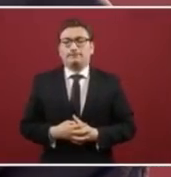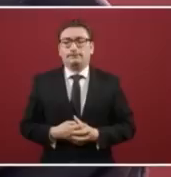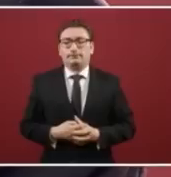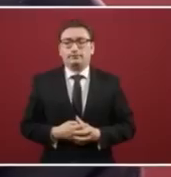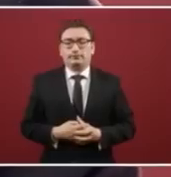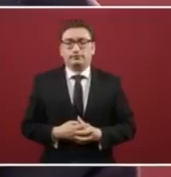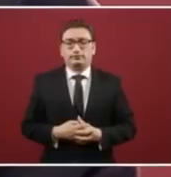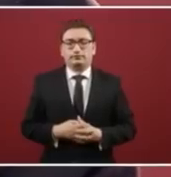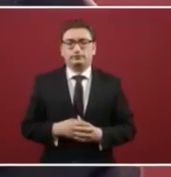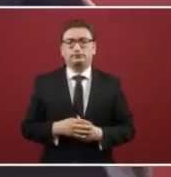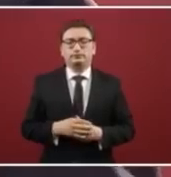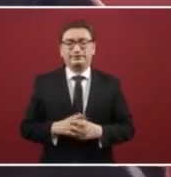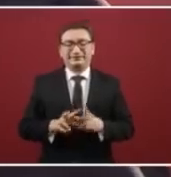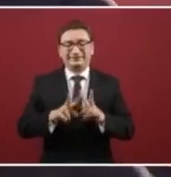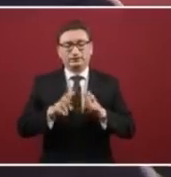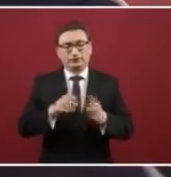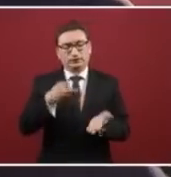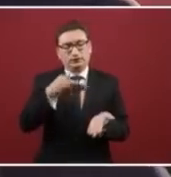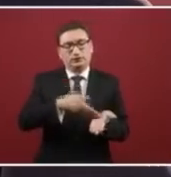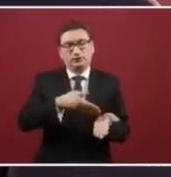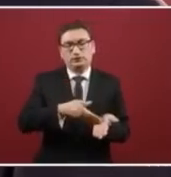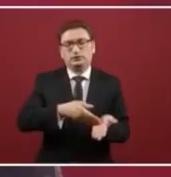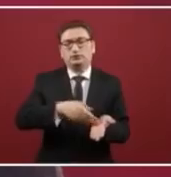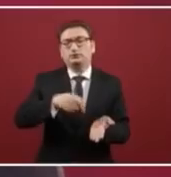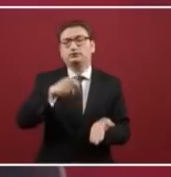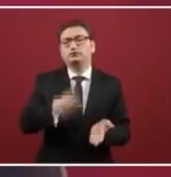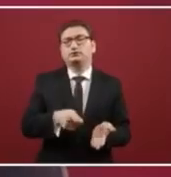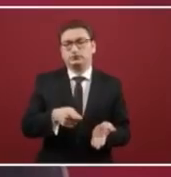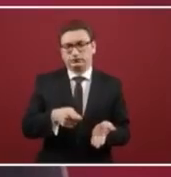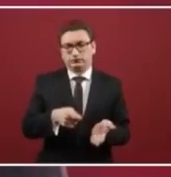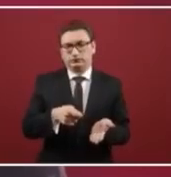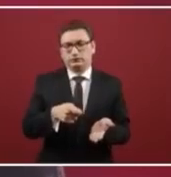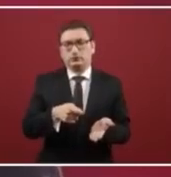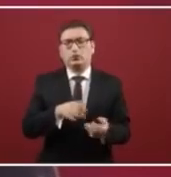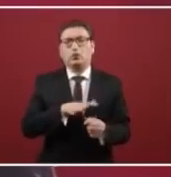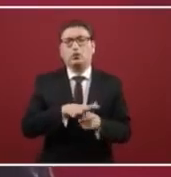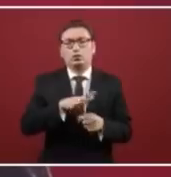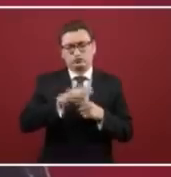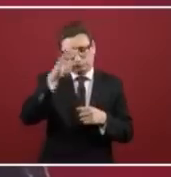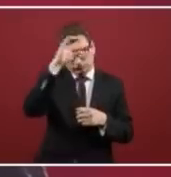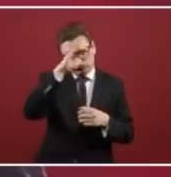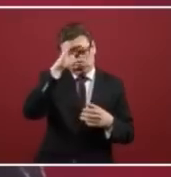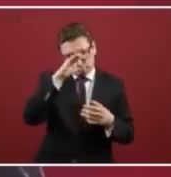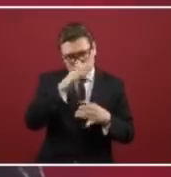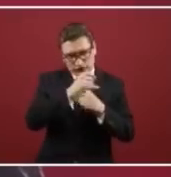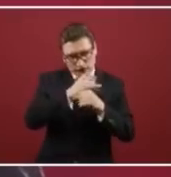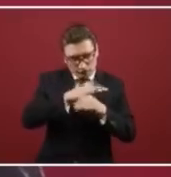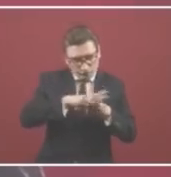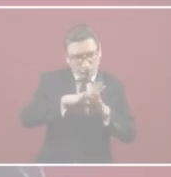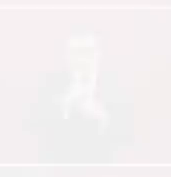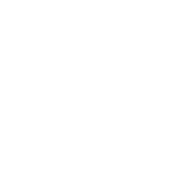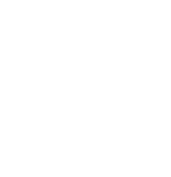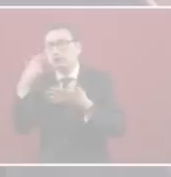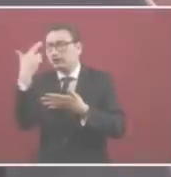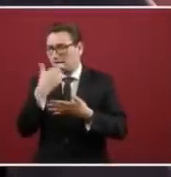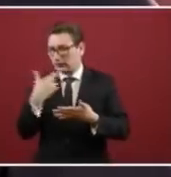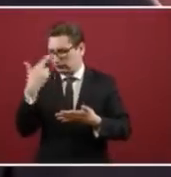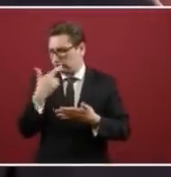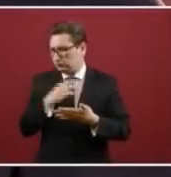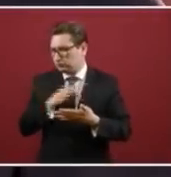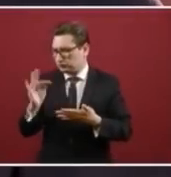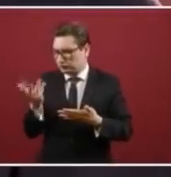apegarse a y la ciencia al conocimiento